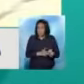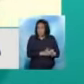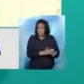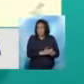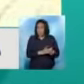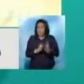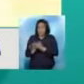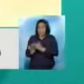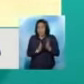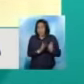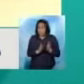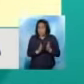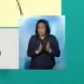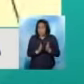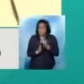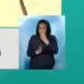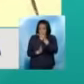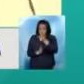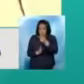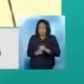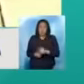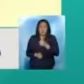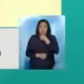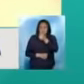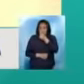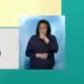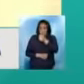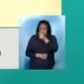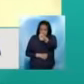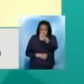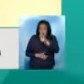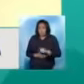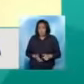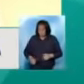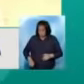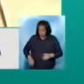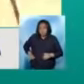derecho, son imágenes en vivo y tenemos a nuestro reportero con el agua hasta la cintura. Aarón.